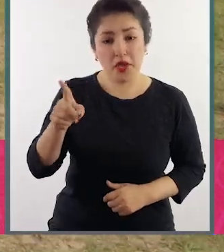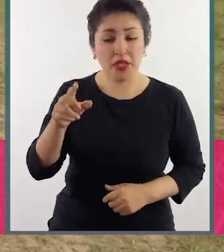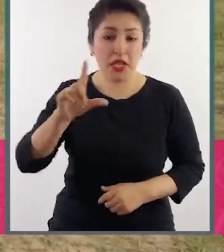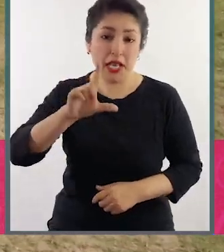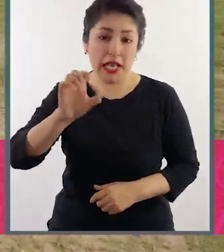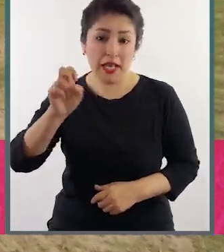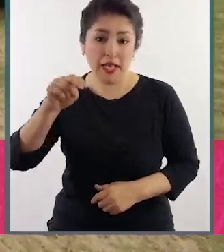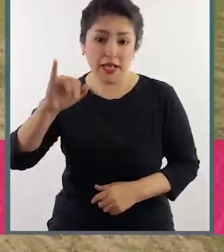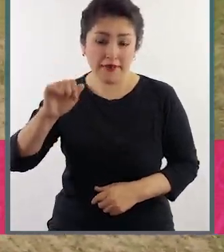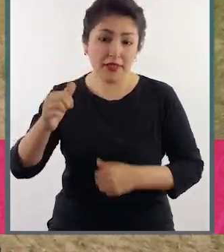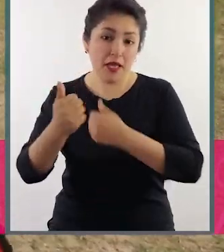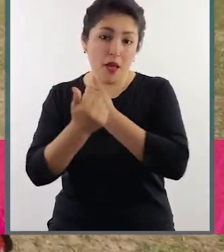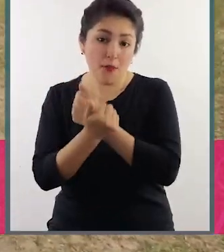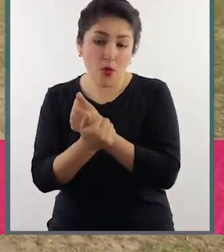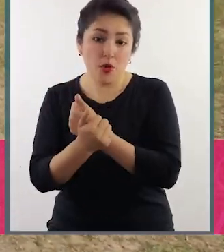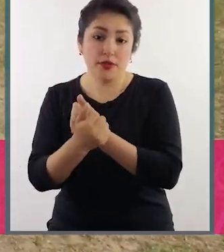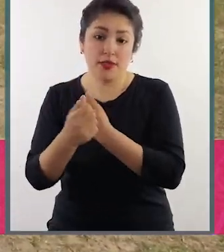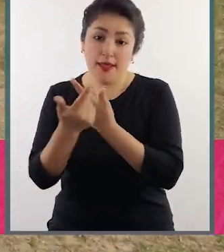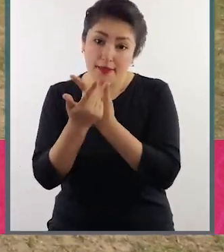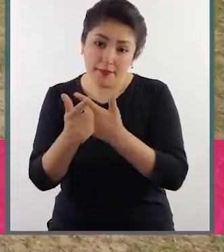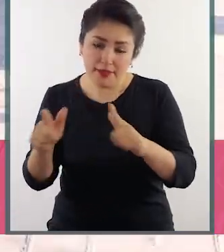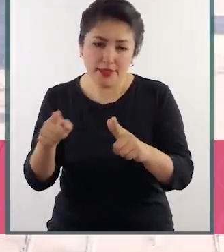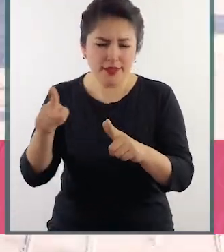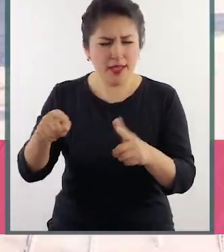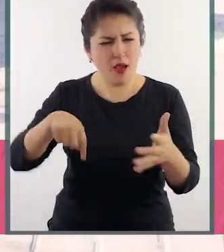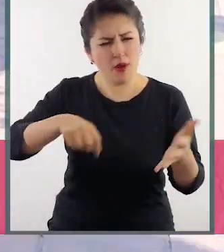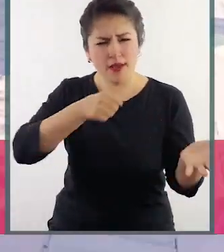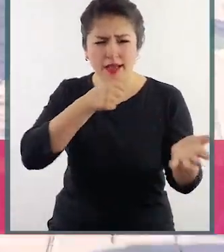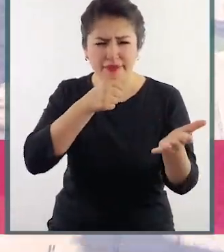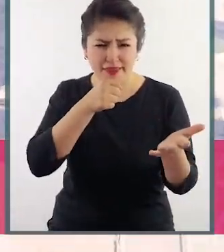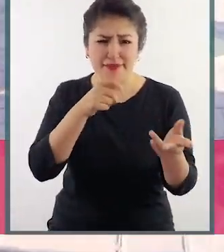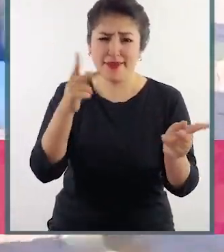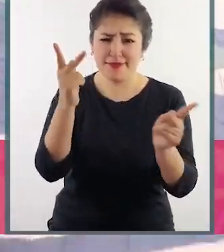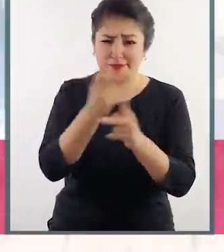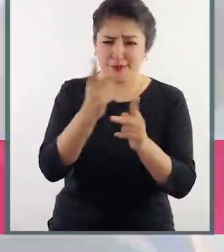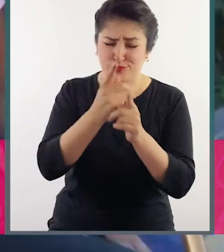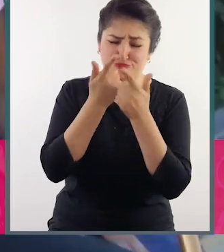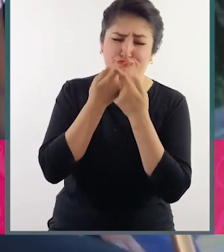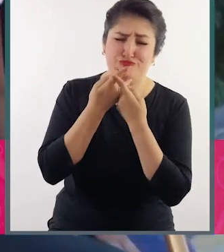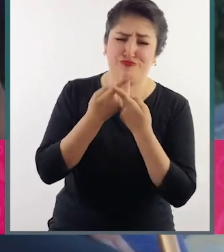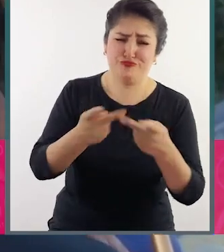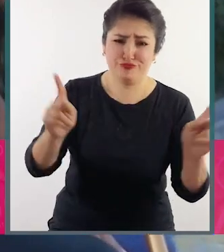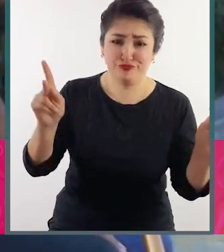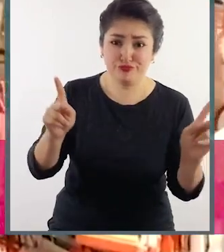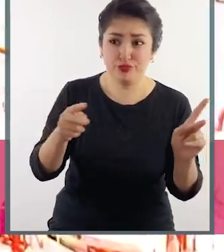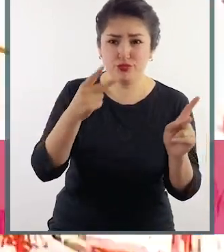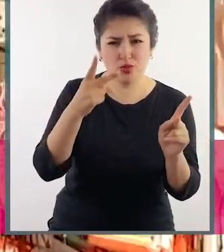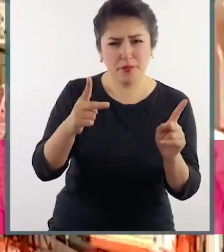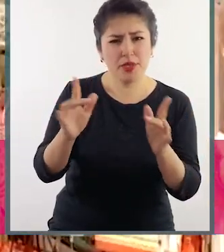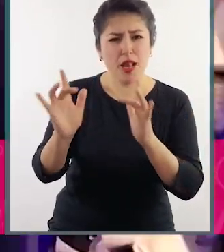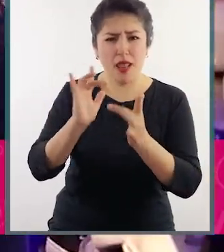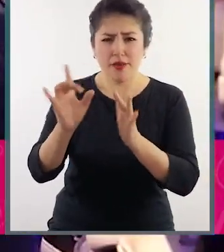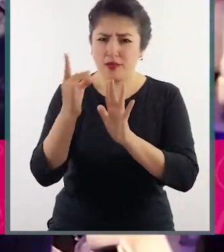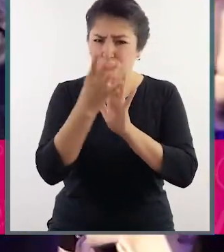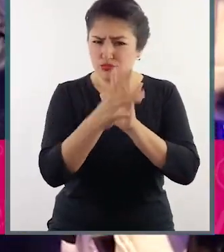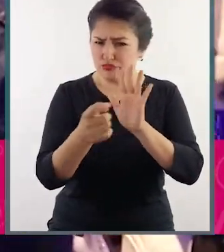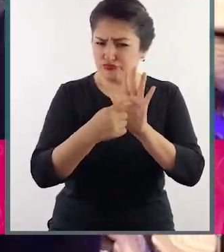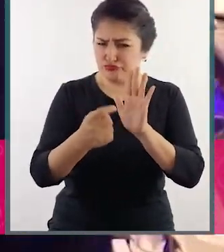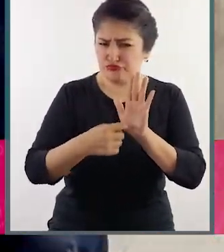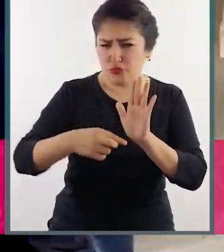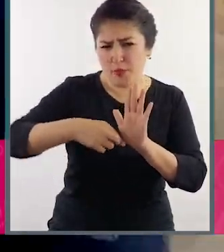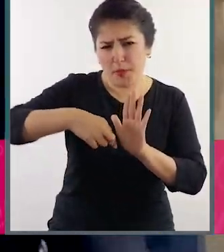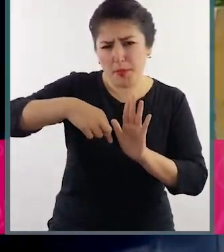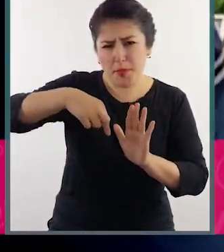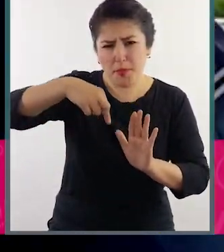llamar, Lenin, Amor y Libertad, es el cantante de moda en TikTok, y valgan verdades, en las diversas redes